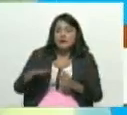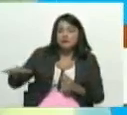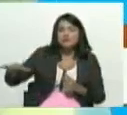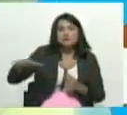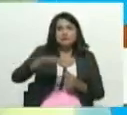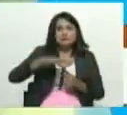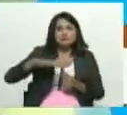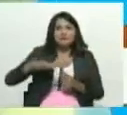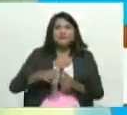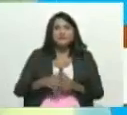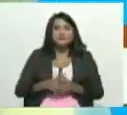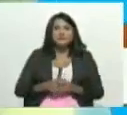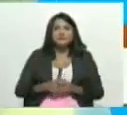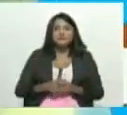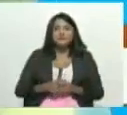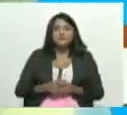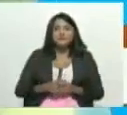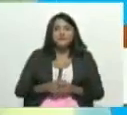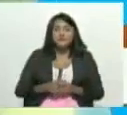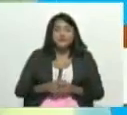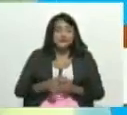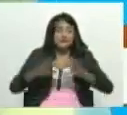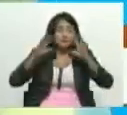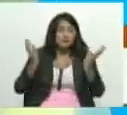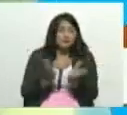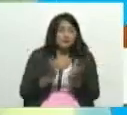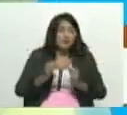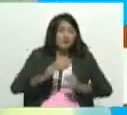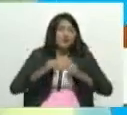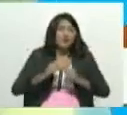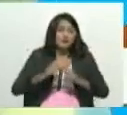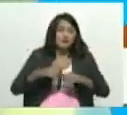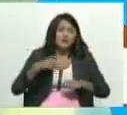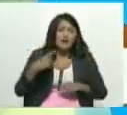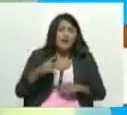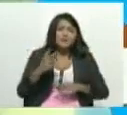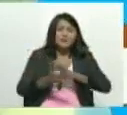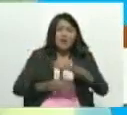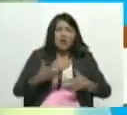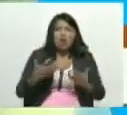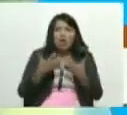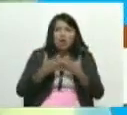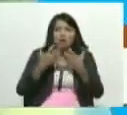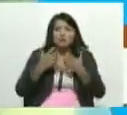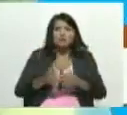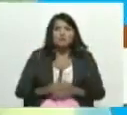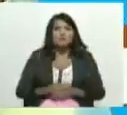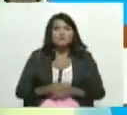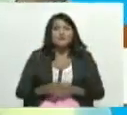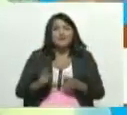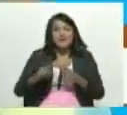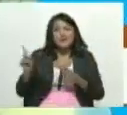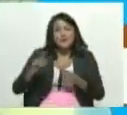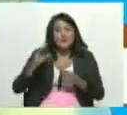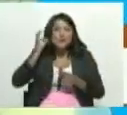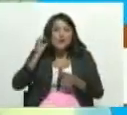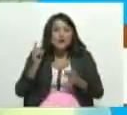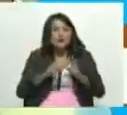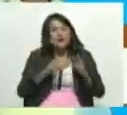desquiciado y violento amenazante en el que estamos lo dijo Ana cabón Aquí lo dijo